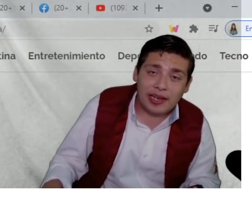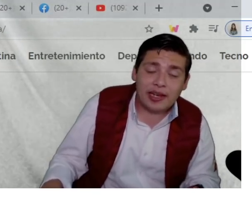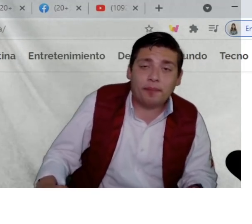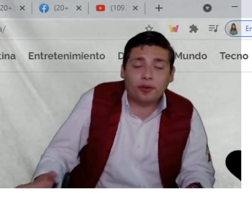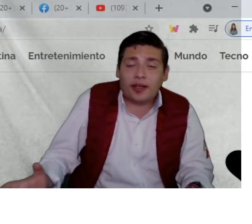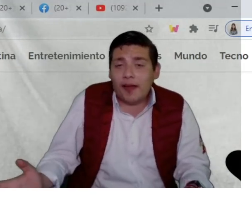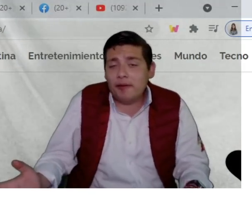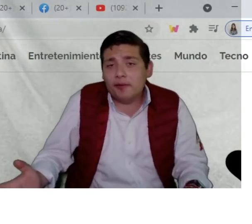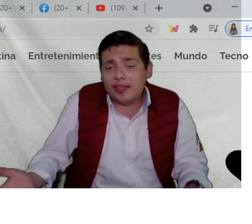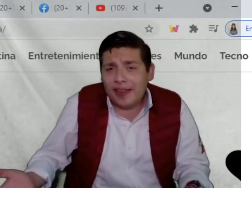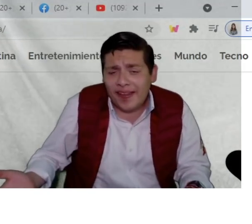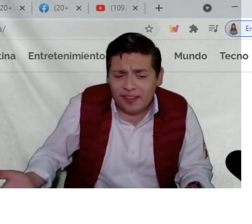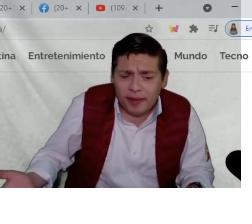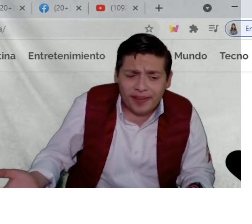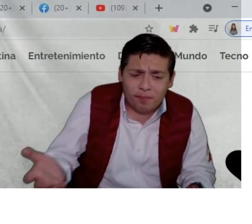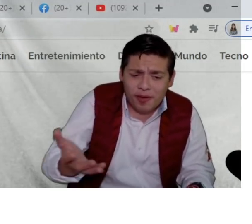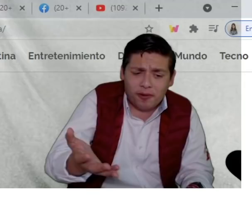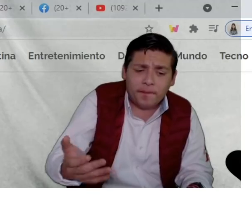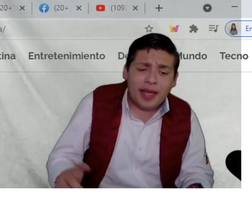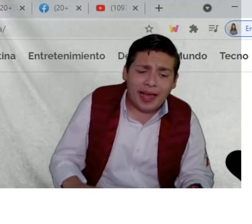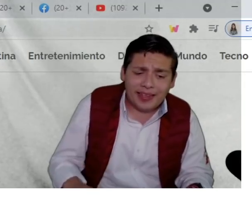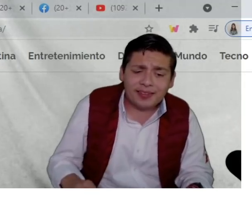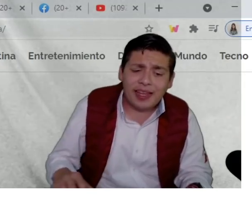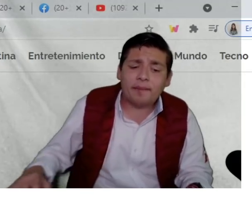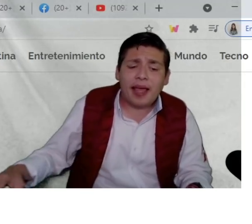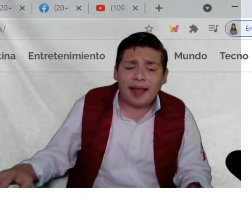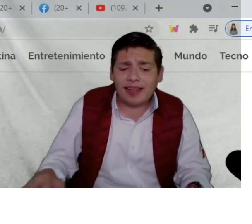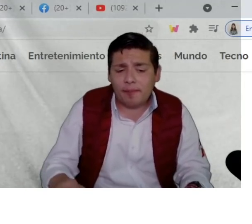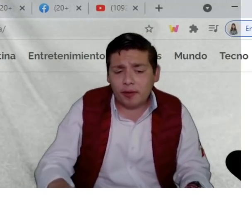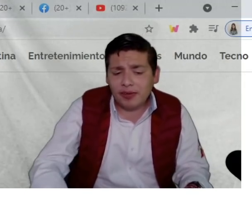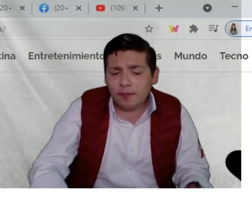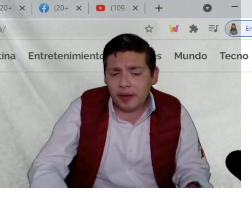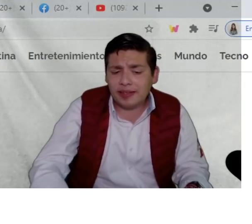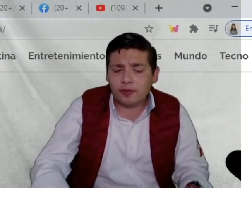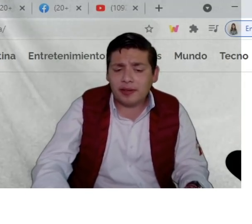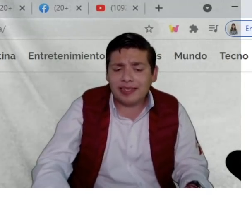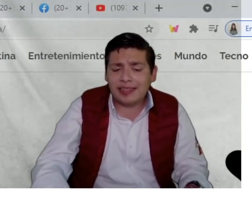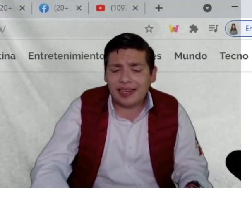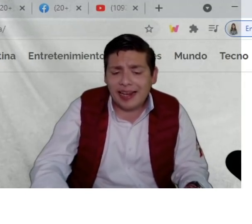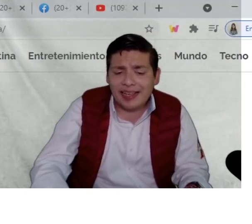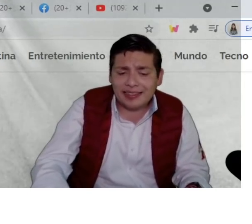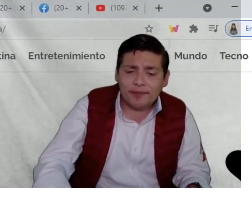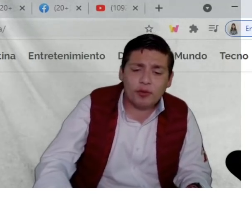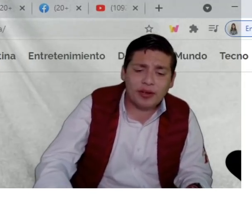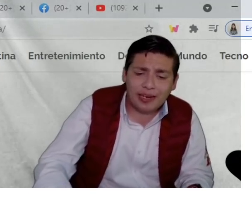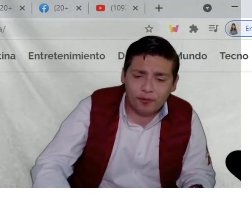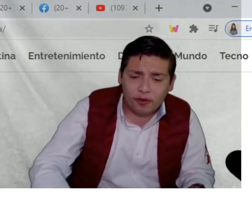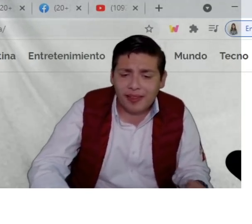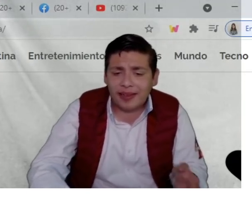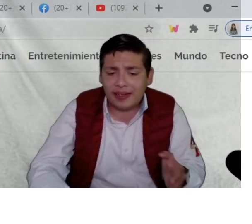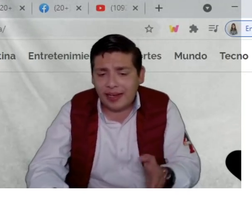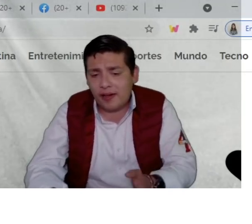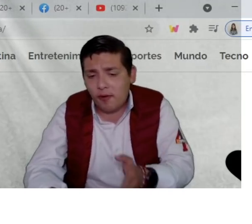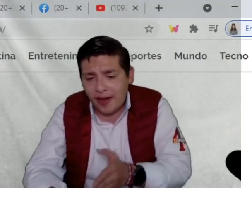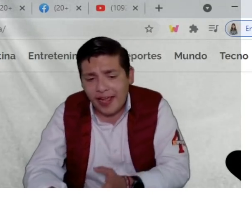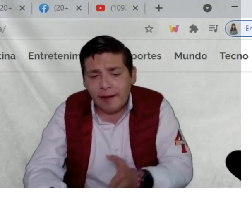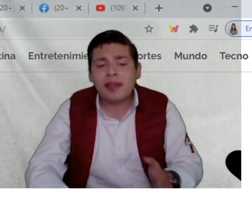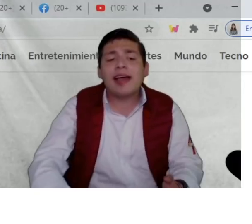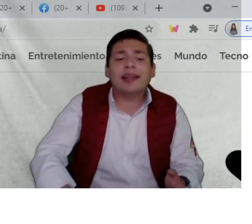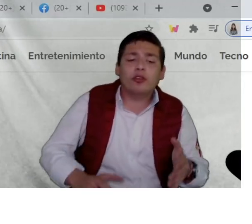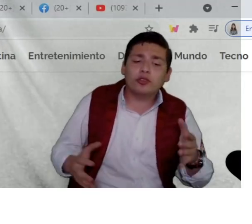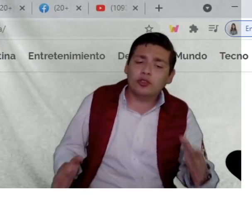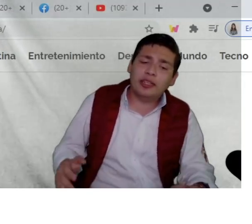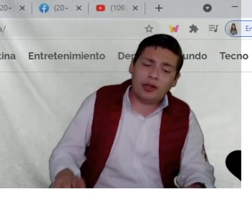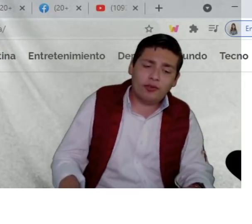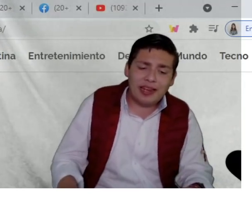consejeros del INE, porque ya vimos que le dan la espalda al pueblo. Aquí está, ante la pregunta expresa sobre si estaría analizando una reforma de que renovaría